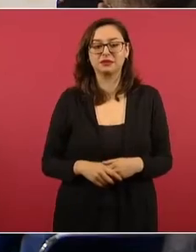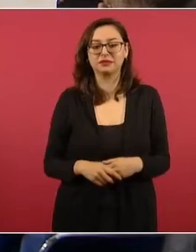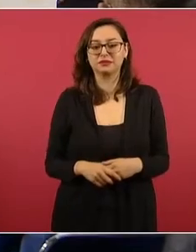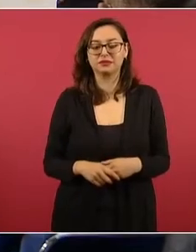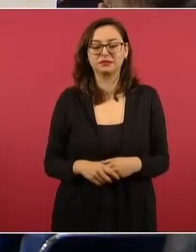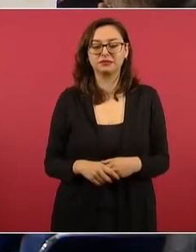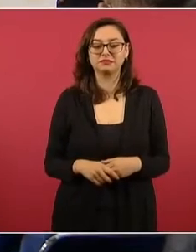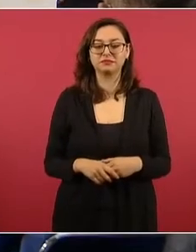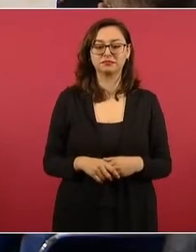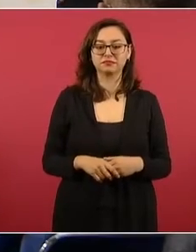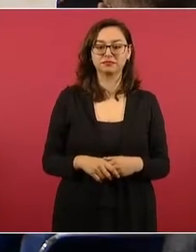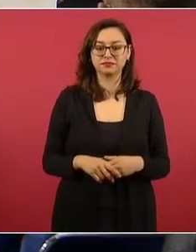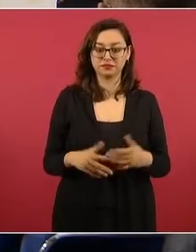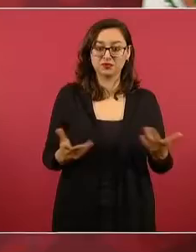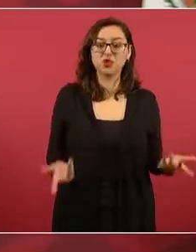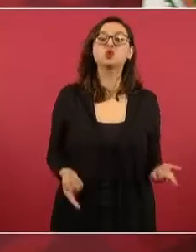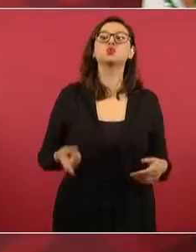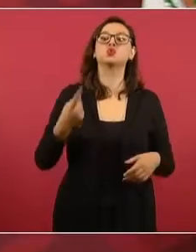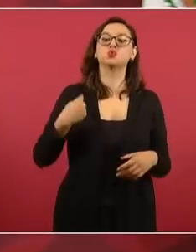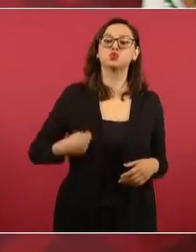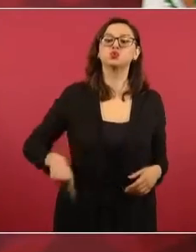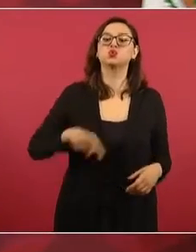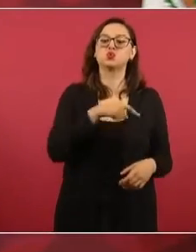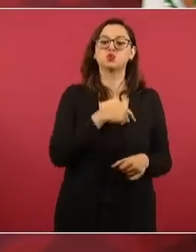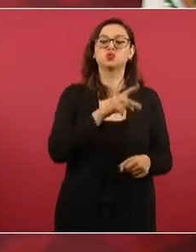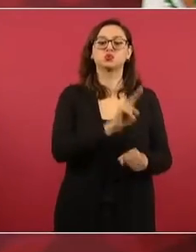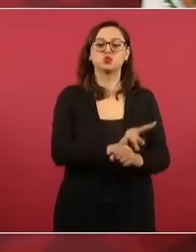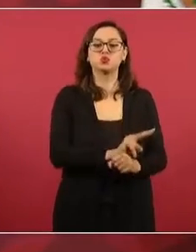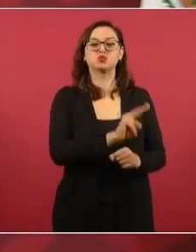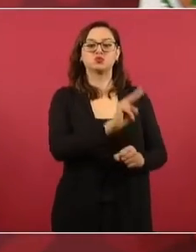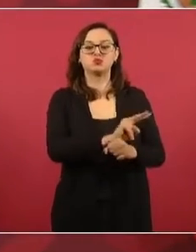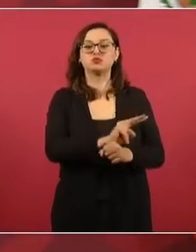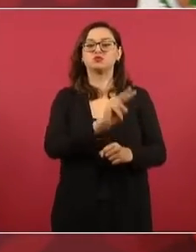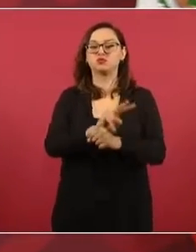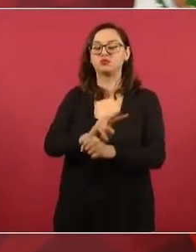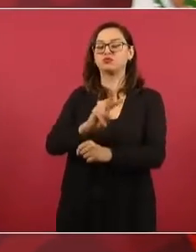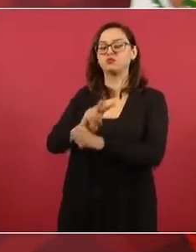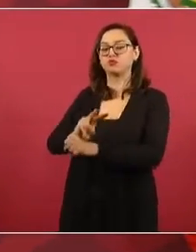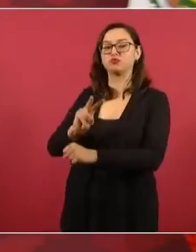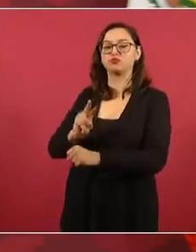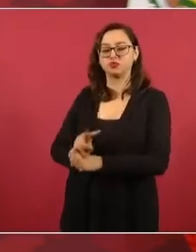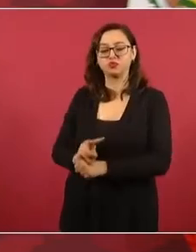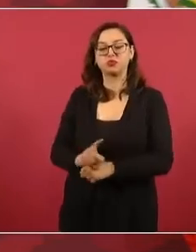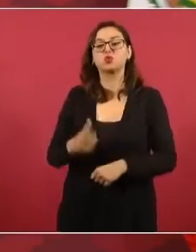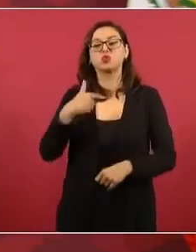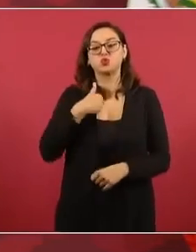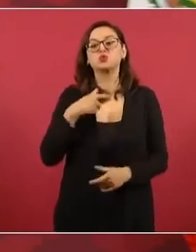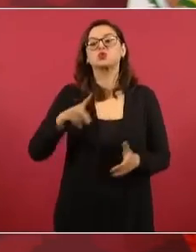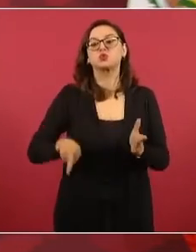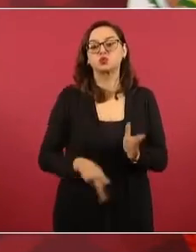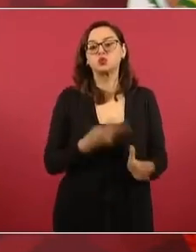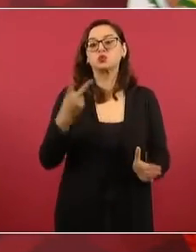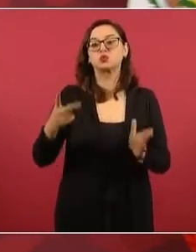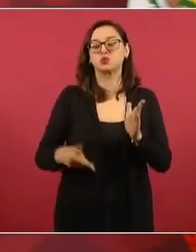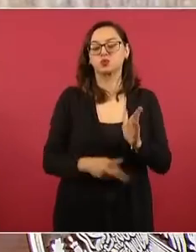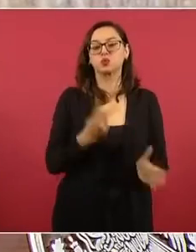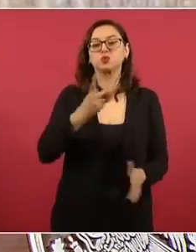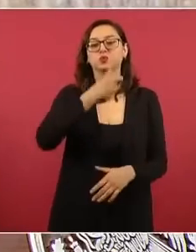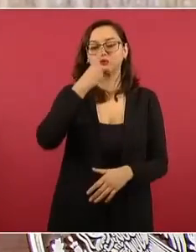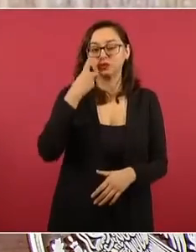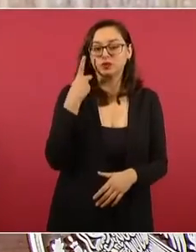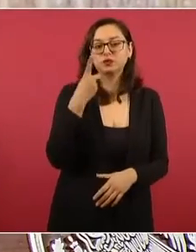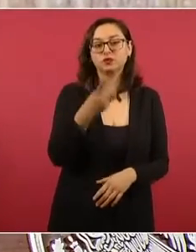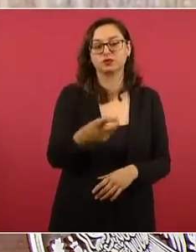y estamos detrás de los transportistas, porque ya lo he dicho en la mesa de